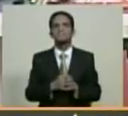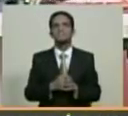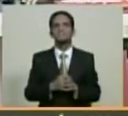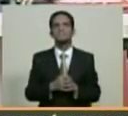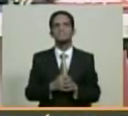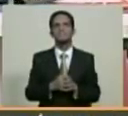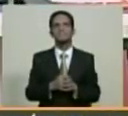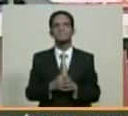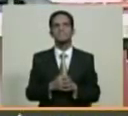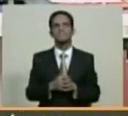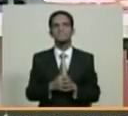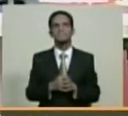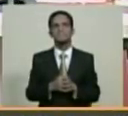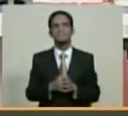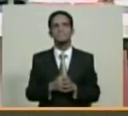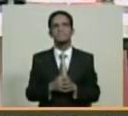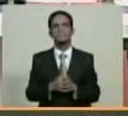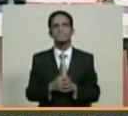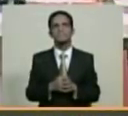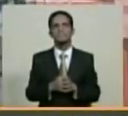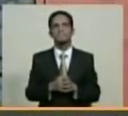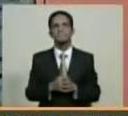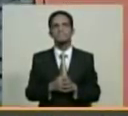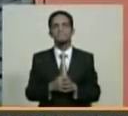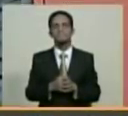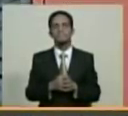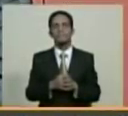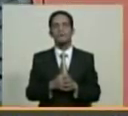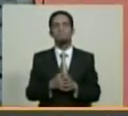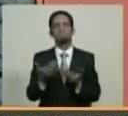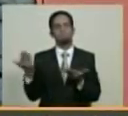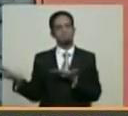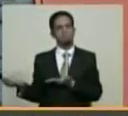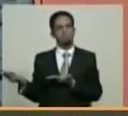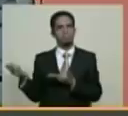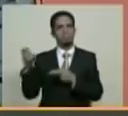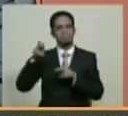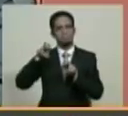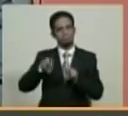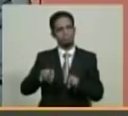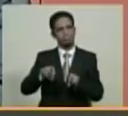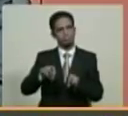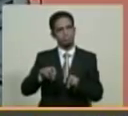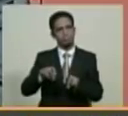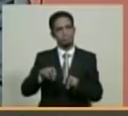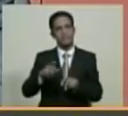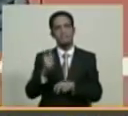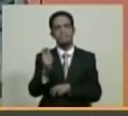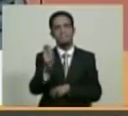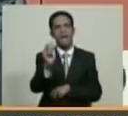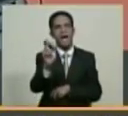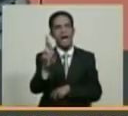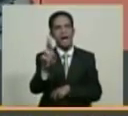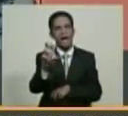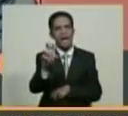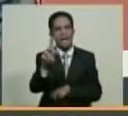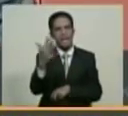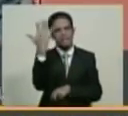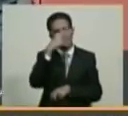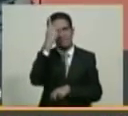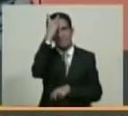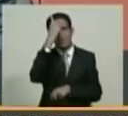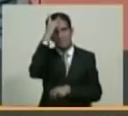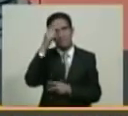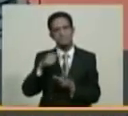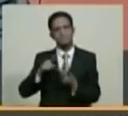Estamos con nuestros hermanos, el vicepresidente para el área económica, Tared El Aissami, el